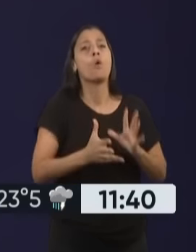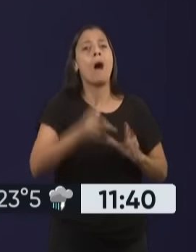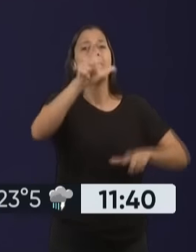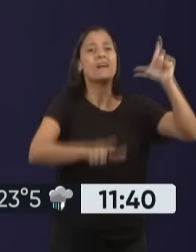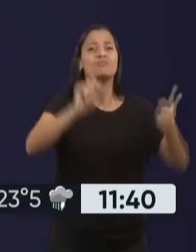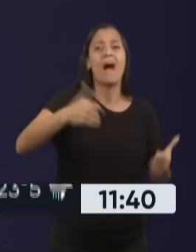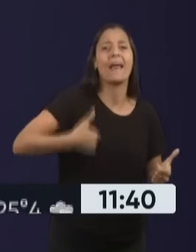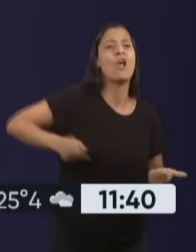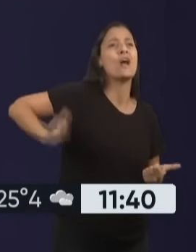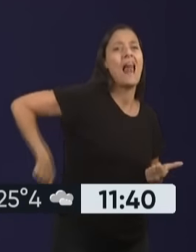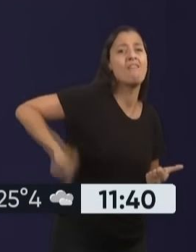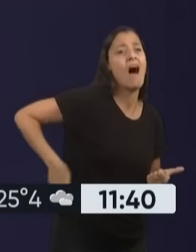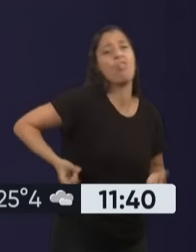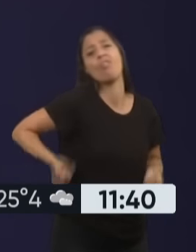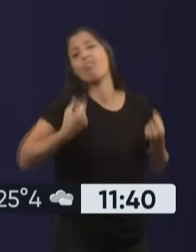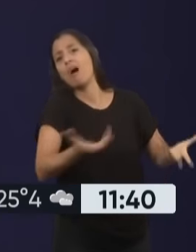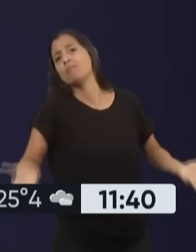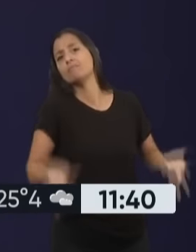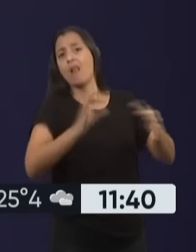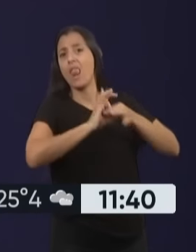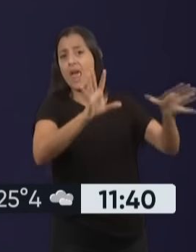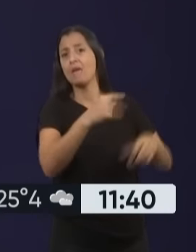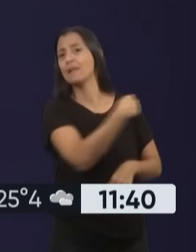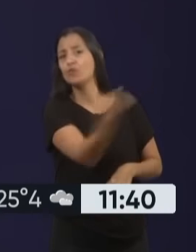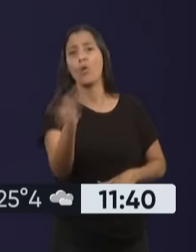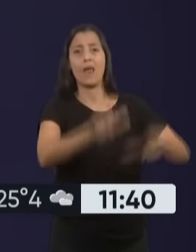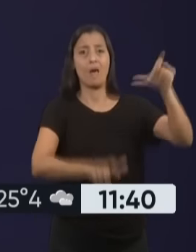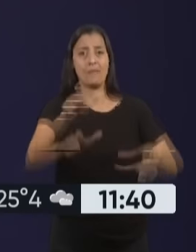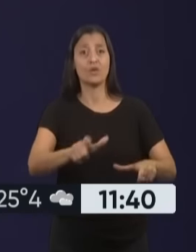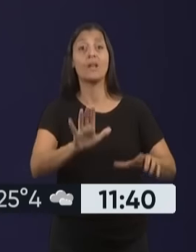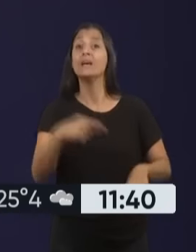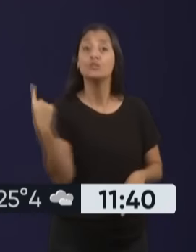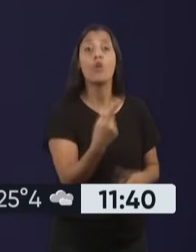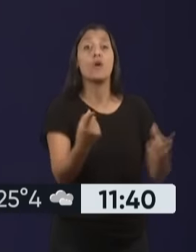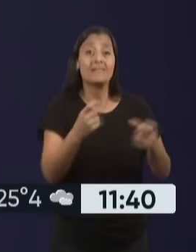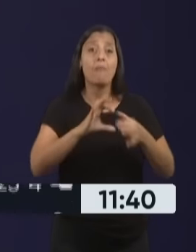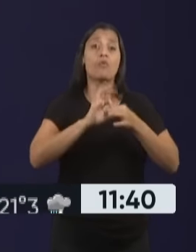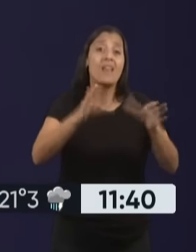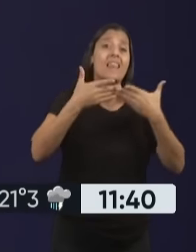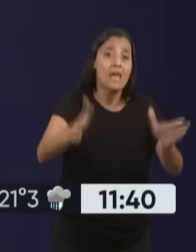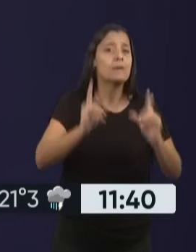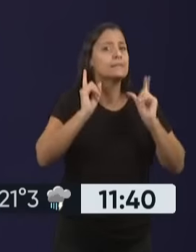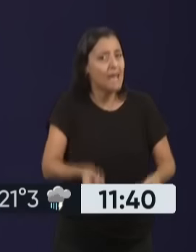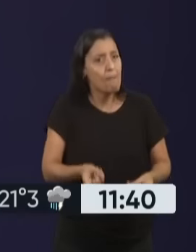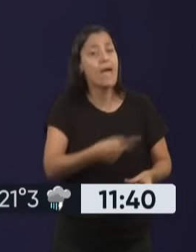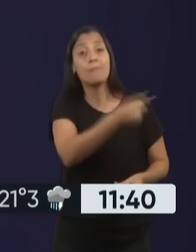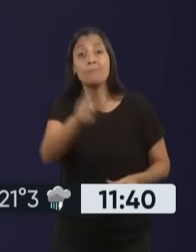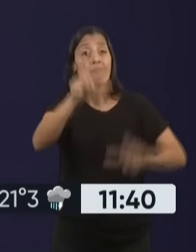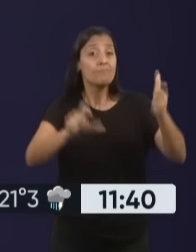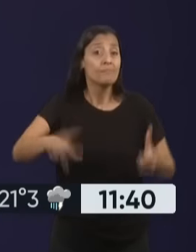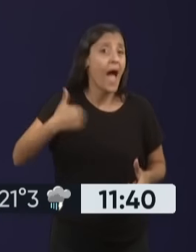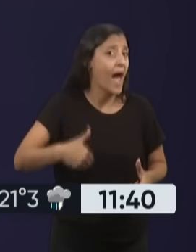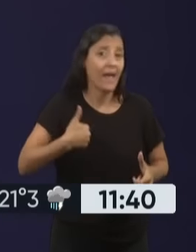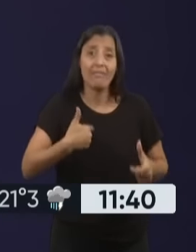argentinos y que los dejen ser un poco más libres que es me parece no Solo lo que necesitamos todos sino también lo que los argentinos han